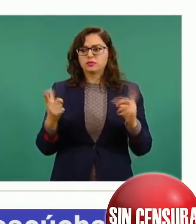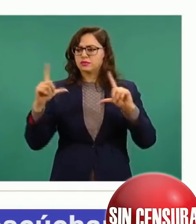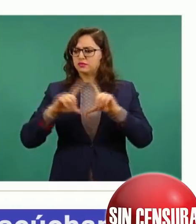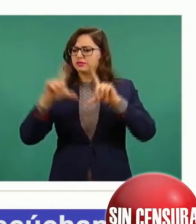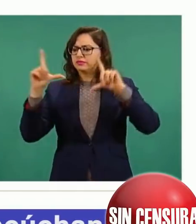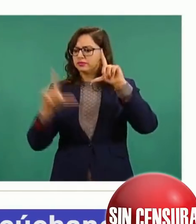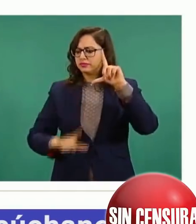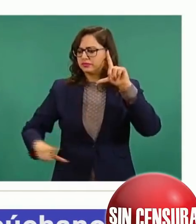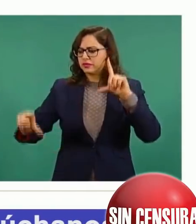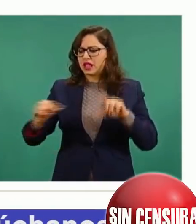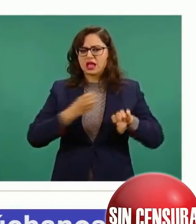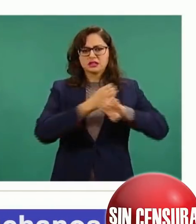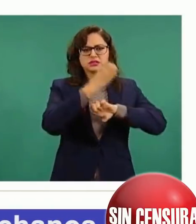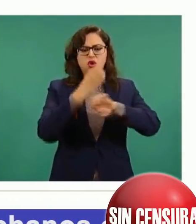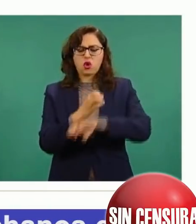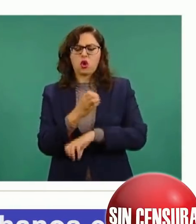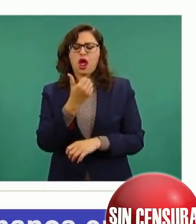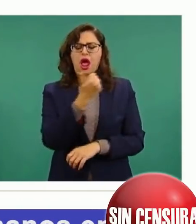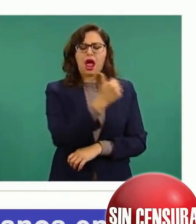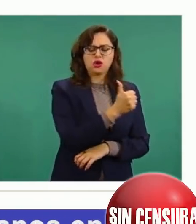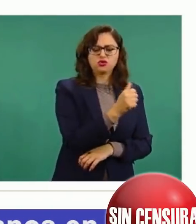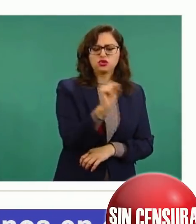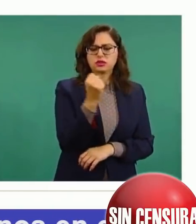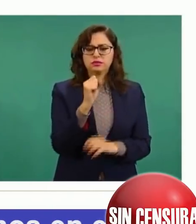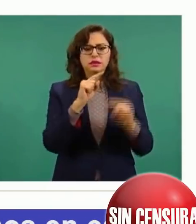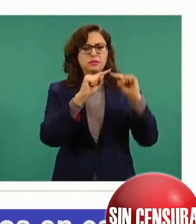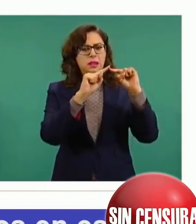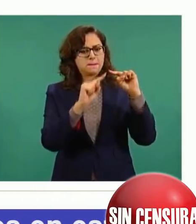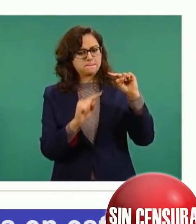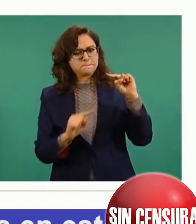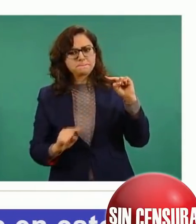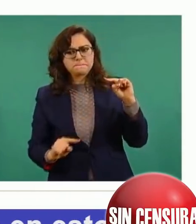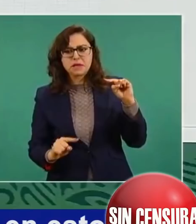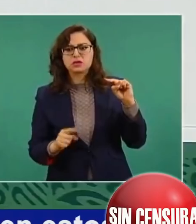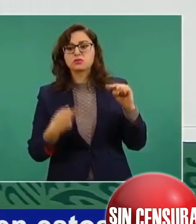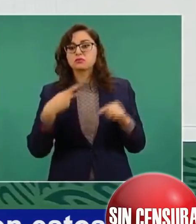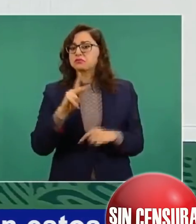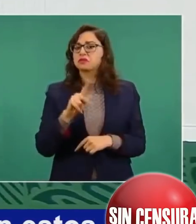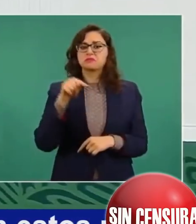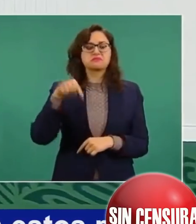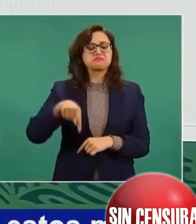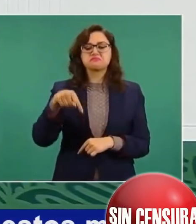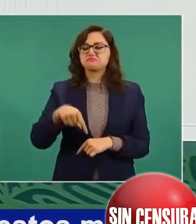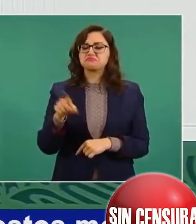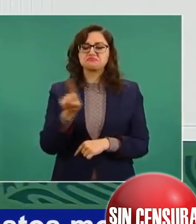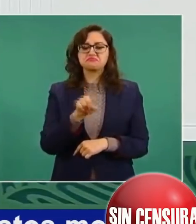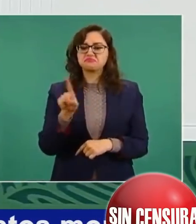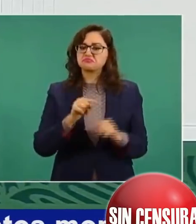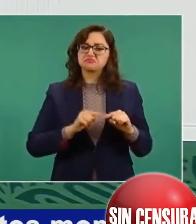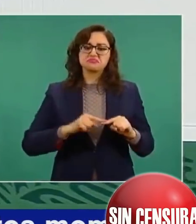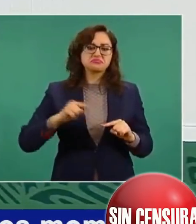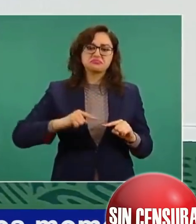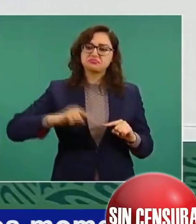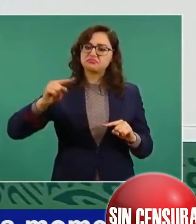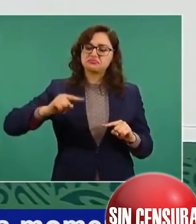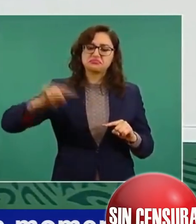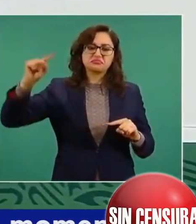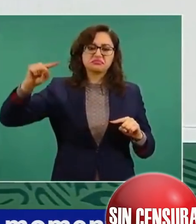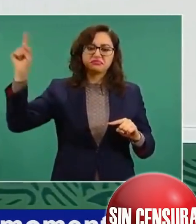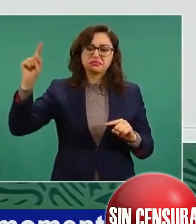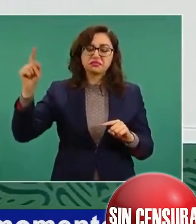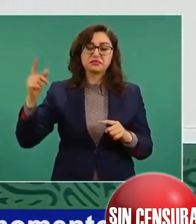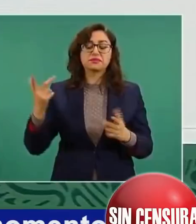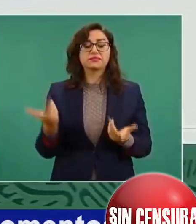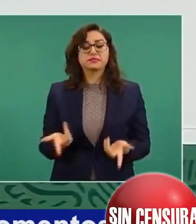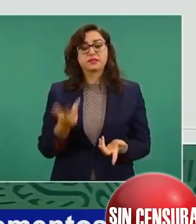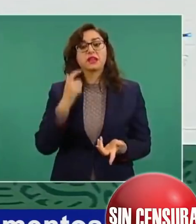varias entidades de reducción en agosto-septiembre, sino que en general ha sido la trayectoria de ascenso hasta el momento. Por estar